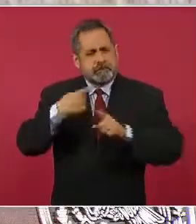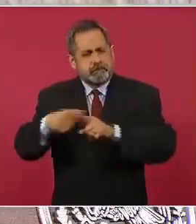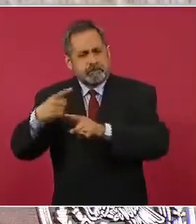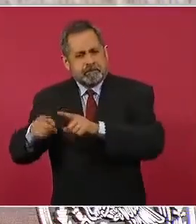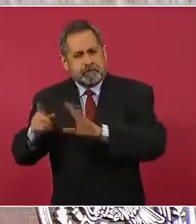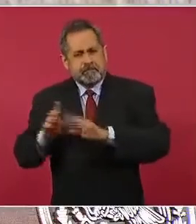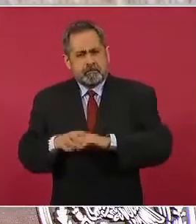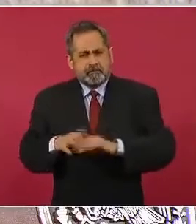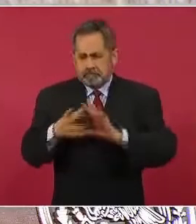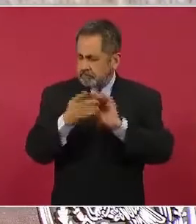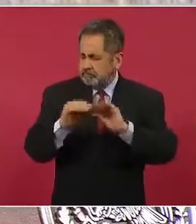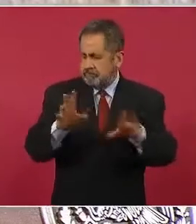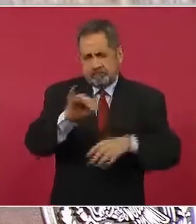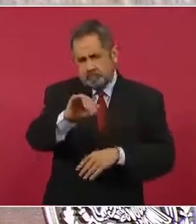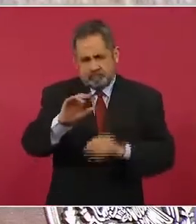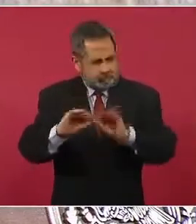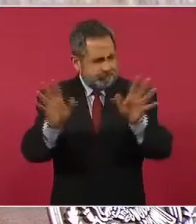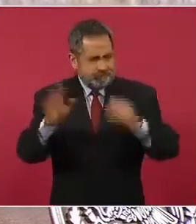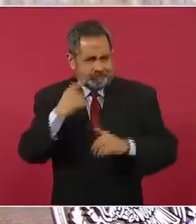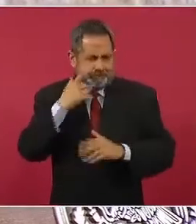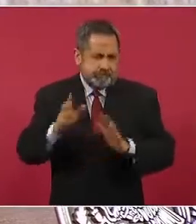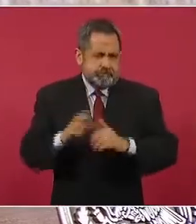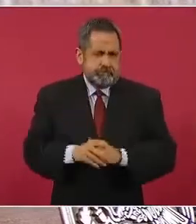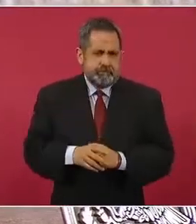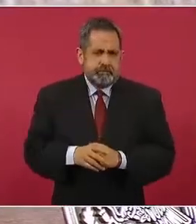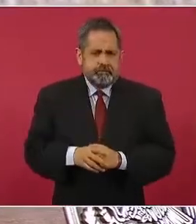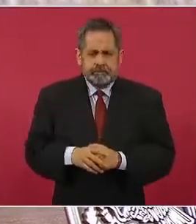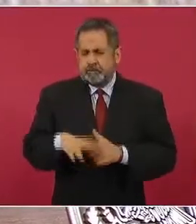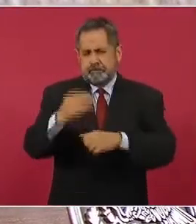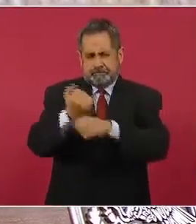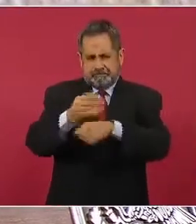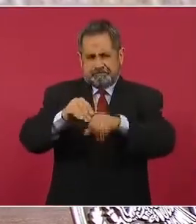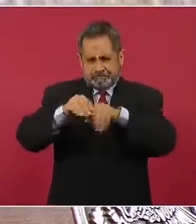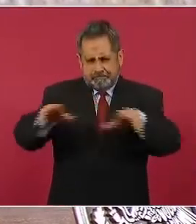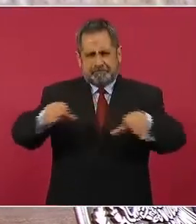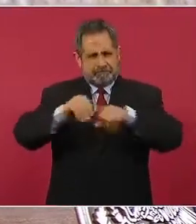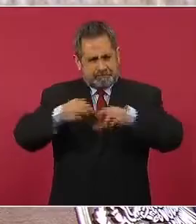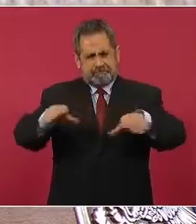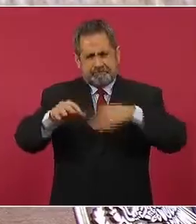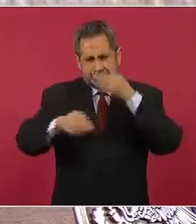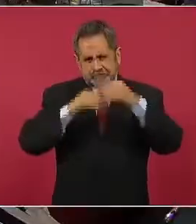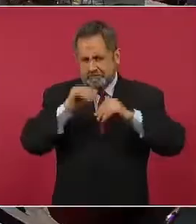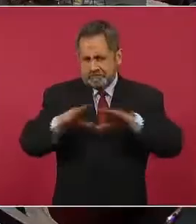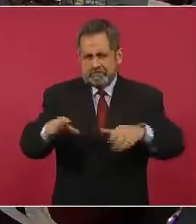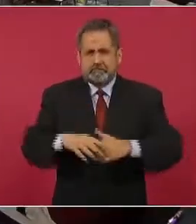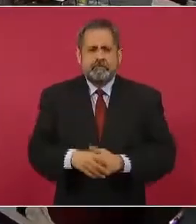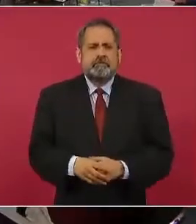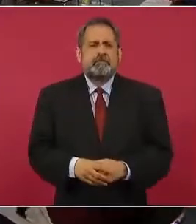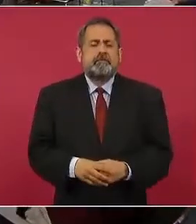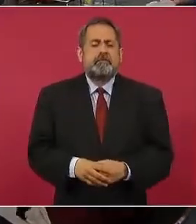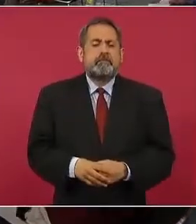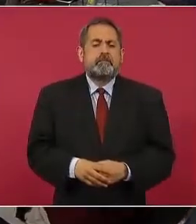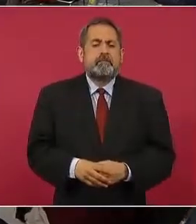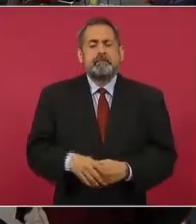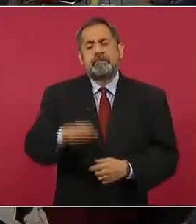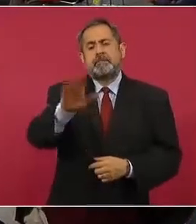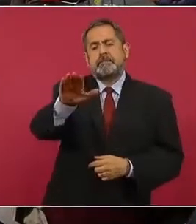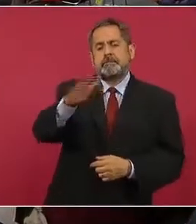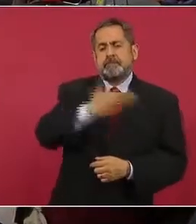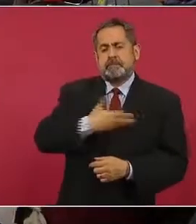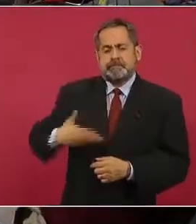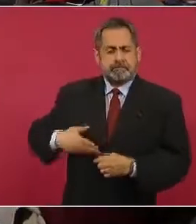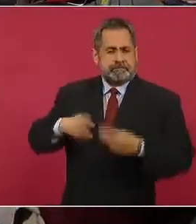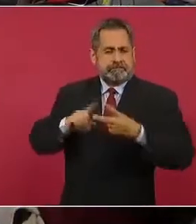participado, pero que se difunda en donde pueden verlas los que no llegaron a